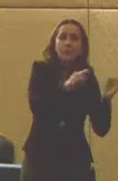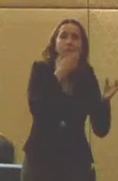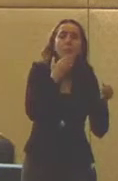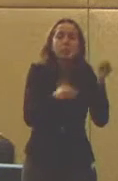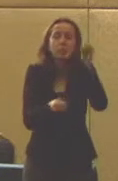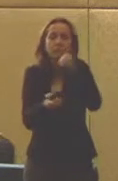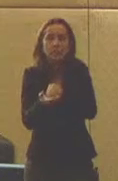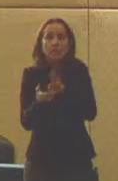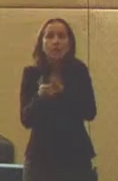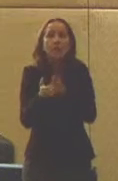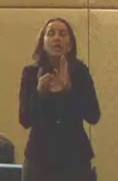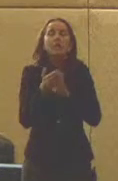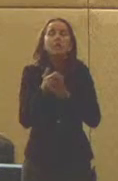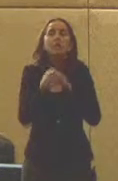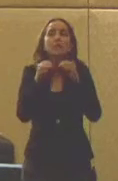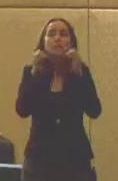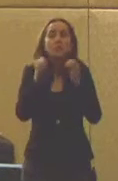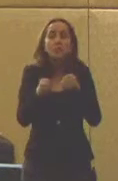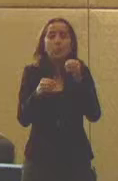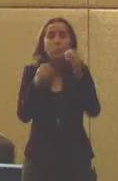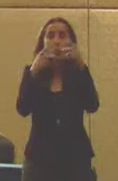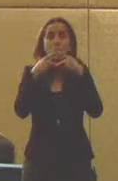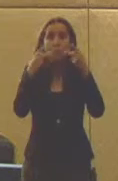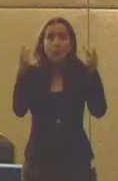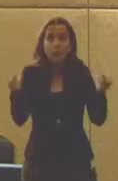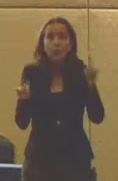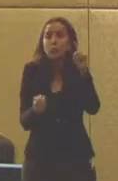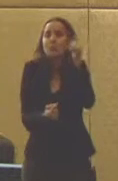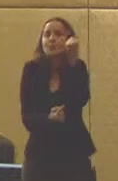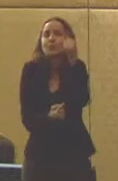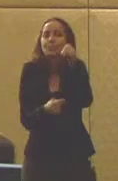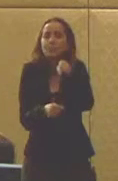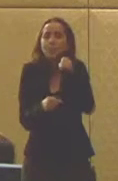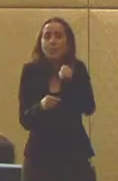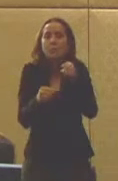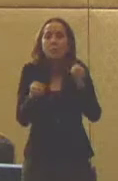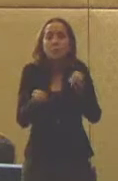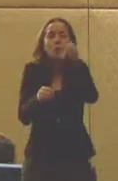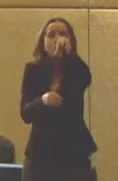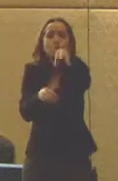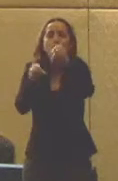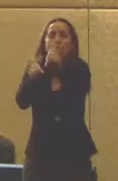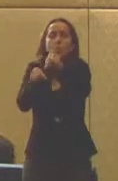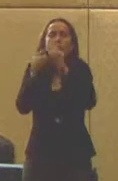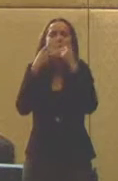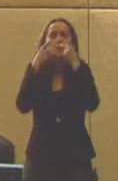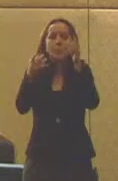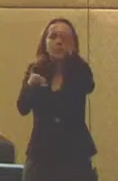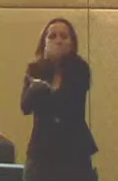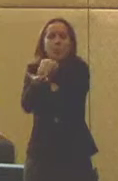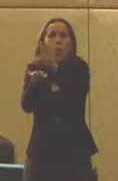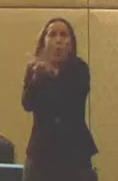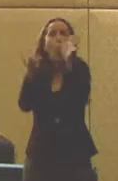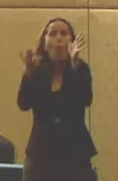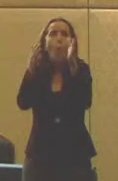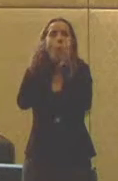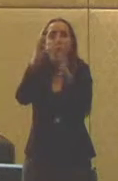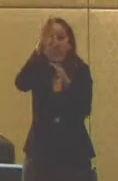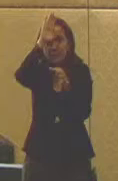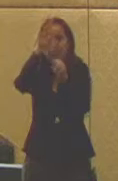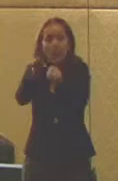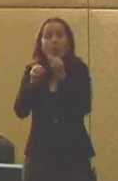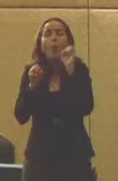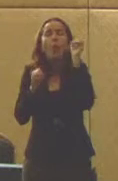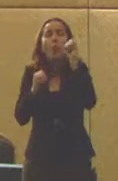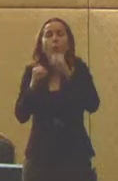de riesgo en la inversión pública. No únicamente es a través del sistema centralizado de inversión pública, que es lo que estamos analizando aquí, sino que hay otros